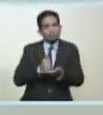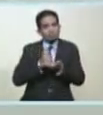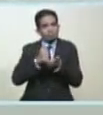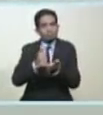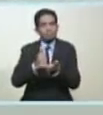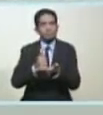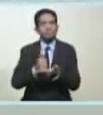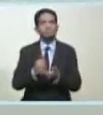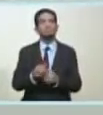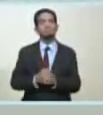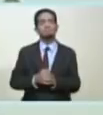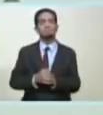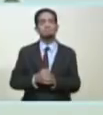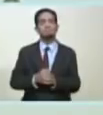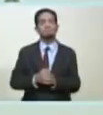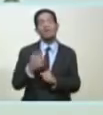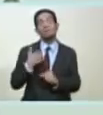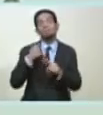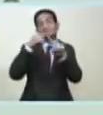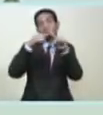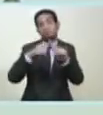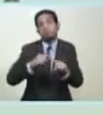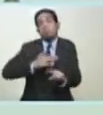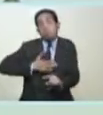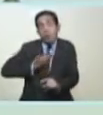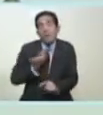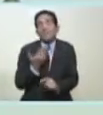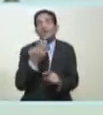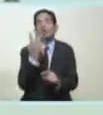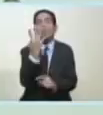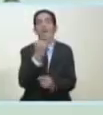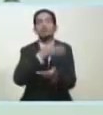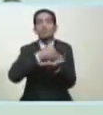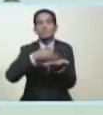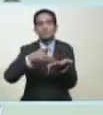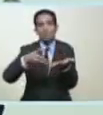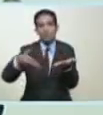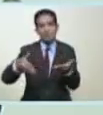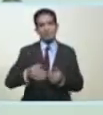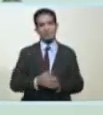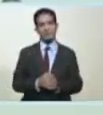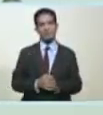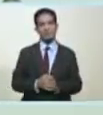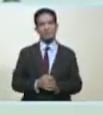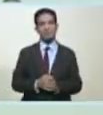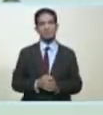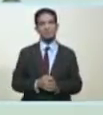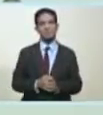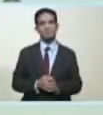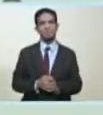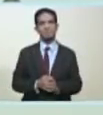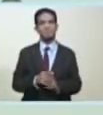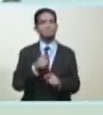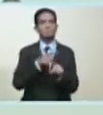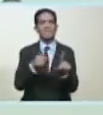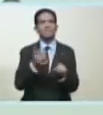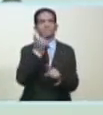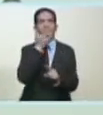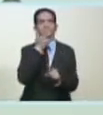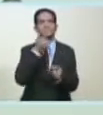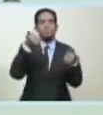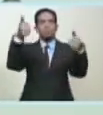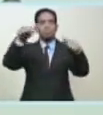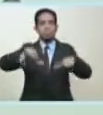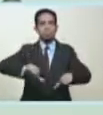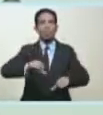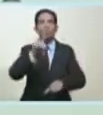Pudo haber sido 4.500.000. Así apuntaban todas las mediciones científicas. Fue 1.900.000 luego de la